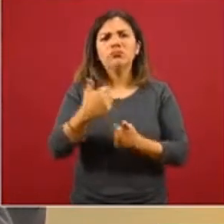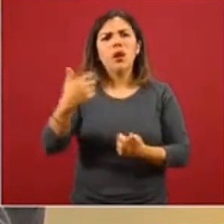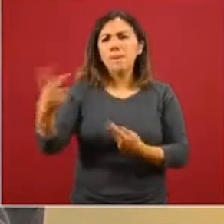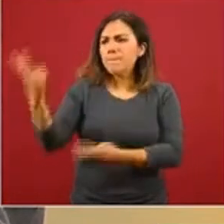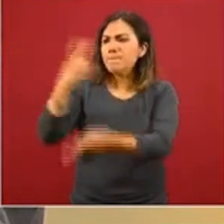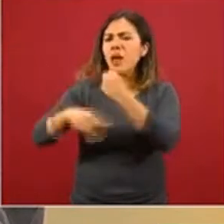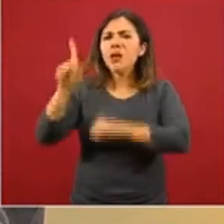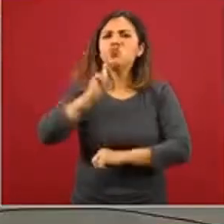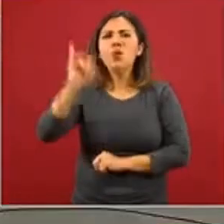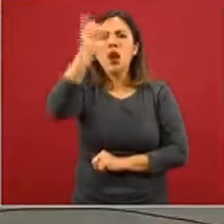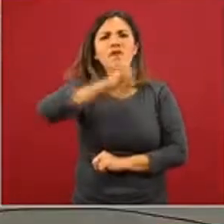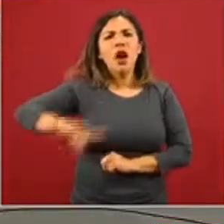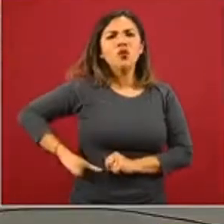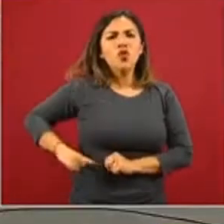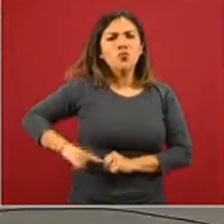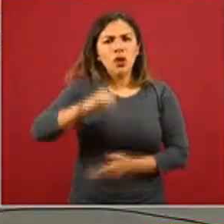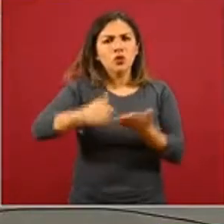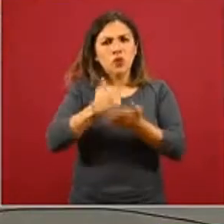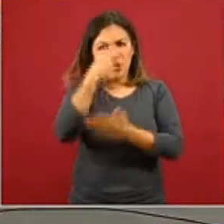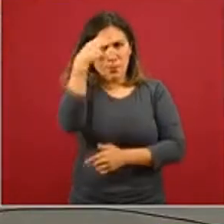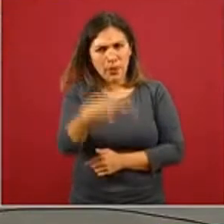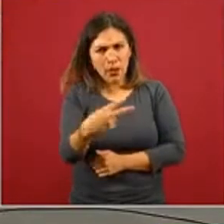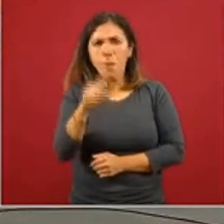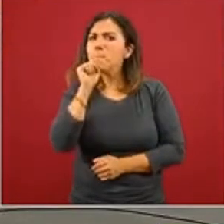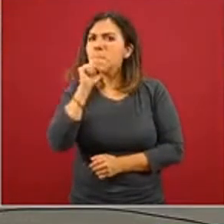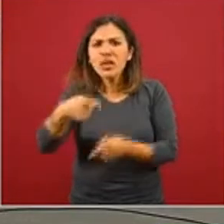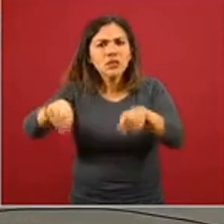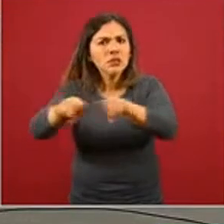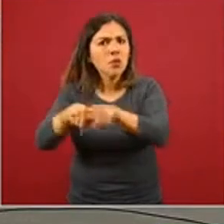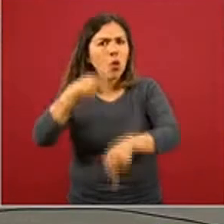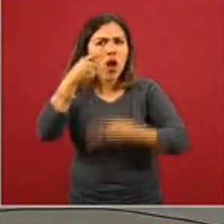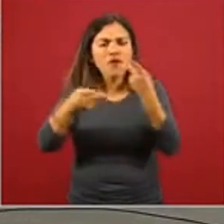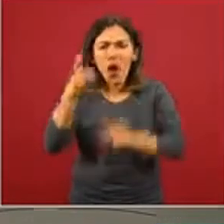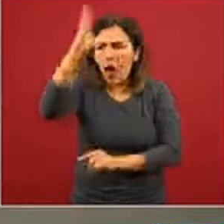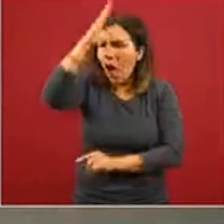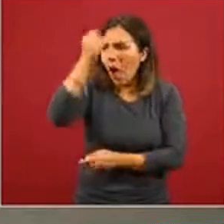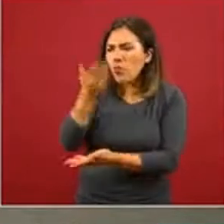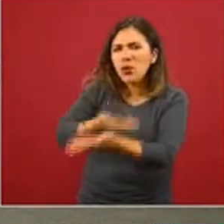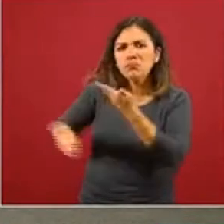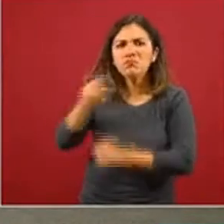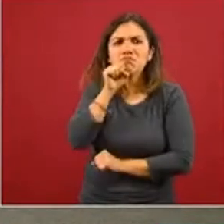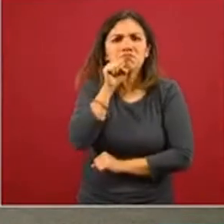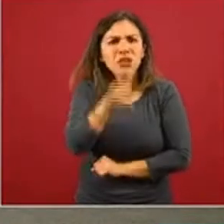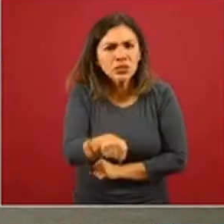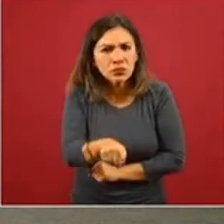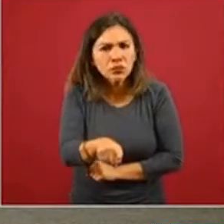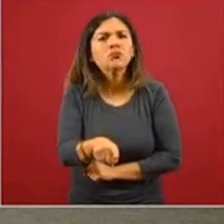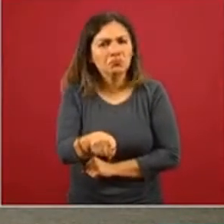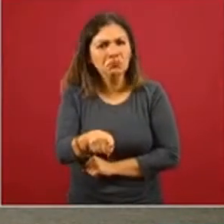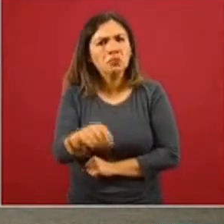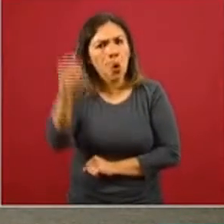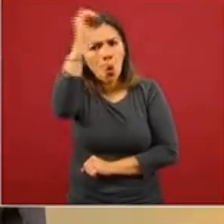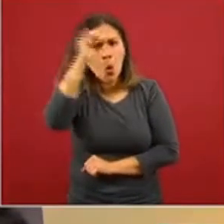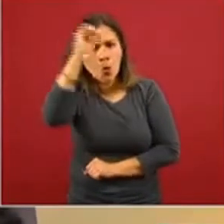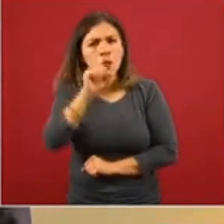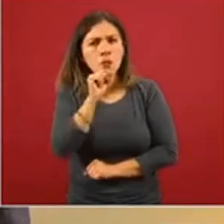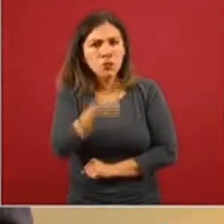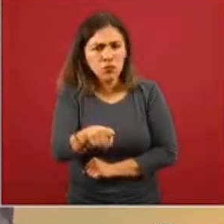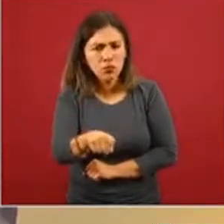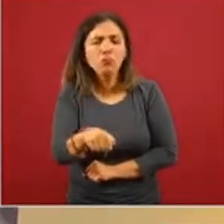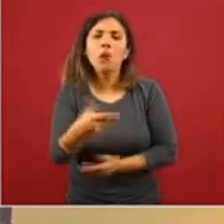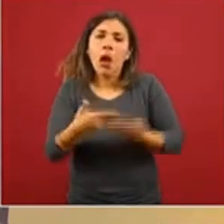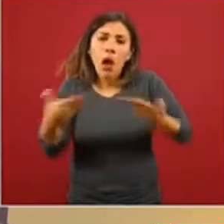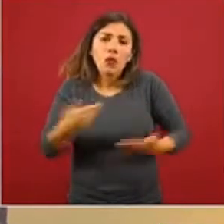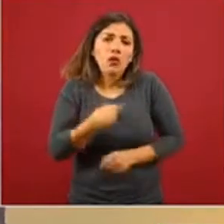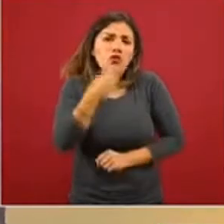la jefa de gobierno de la Ciudad de México, quien dijo lo mismo, trabajamos juntos en la misma perspectiva. Y les